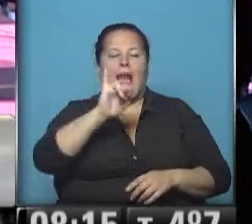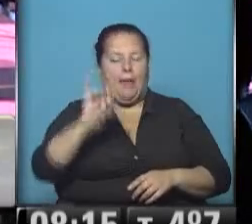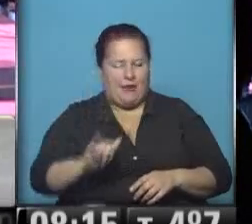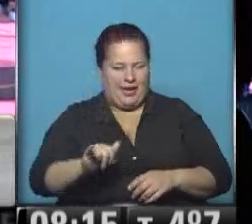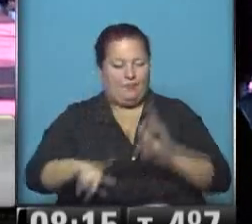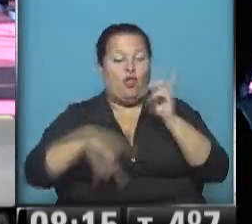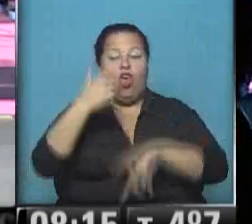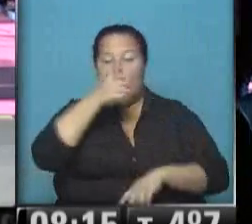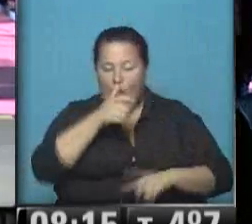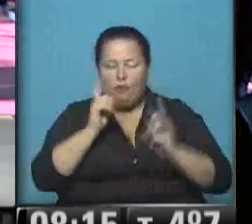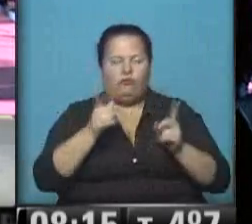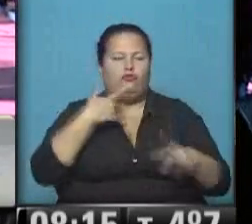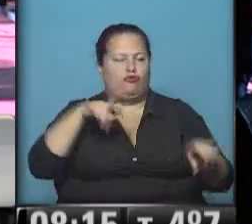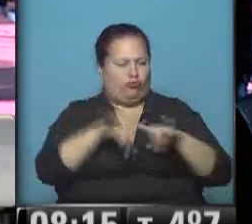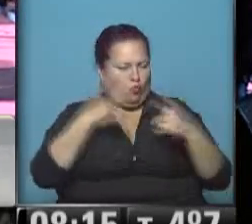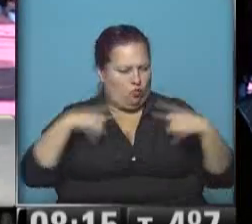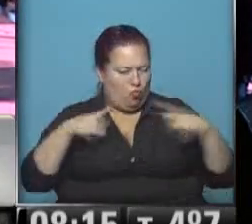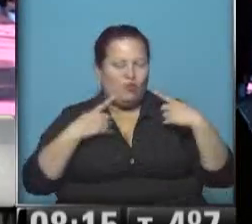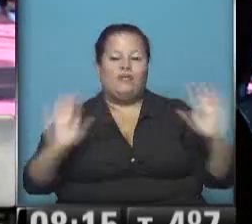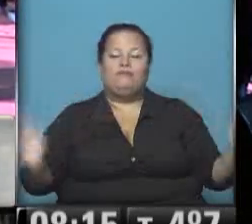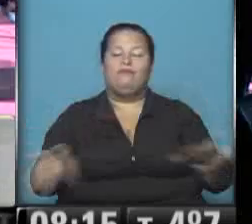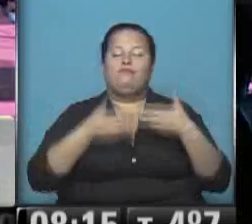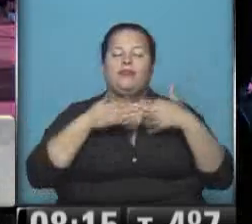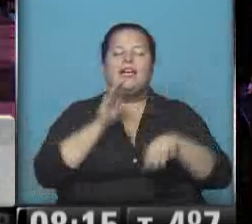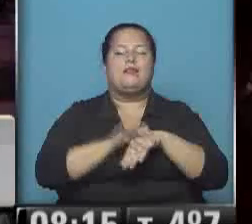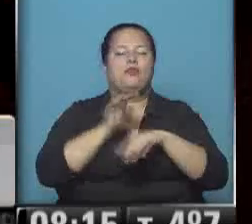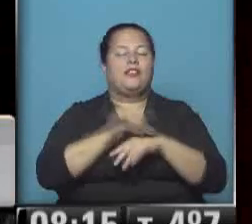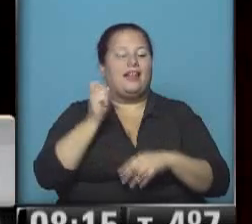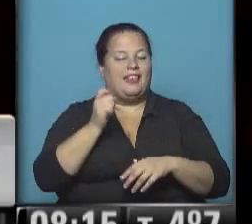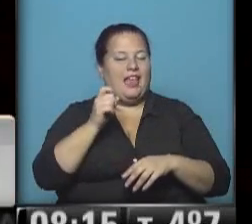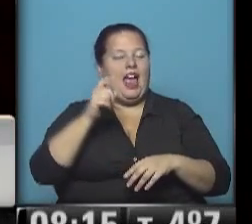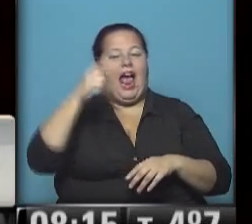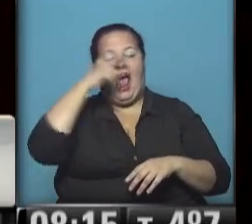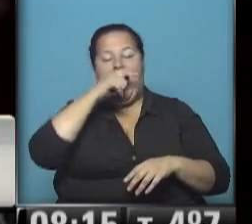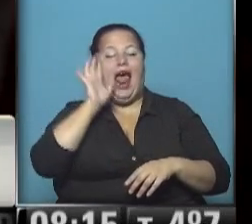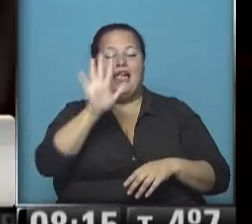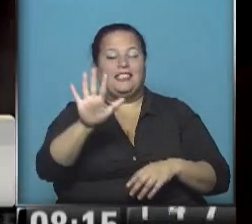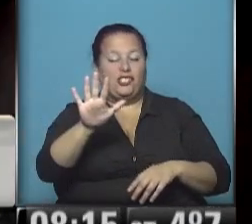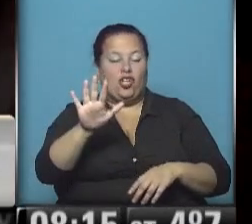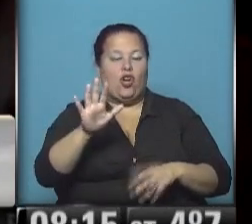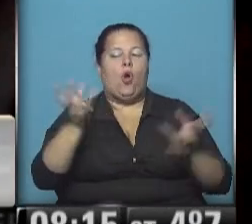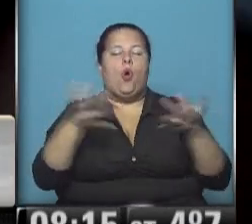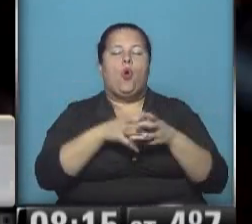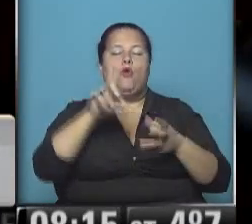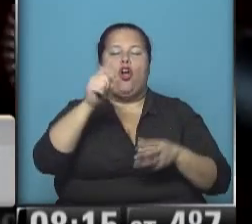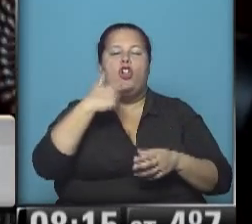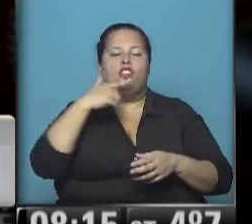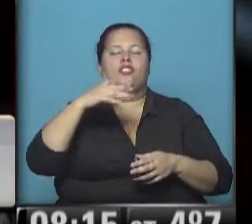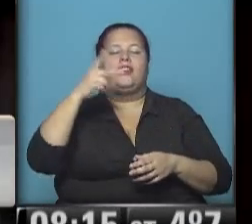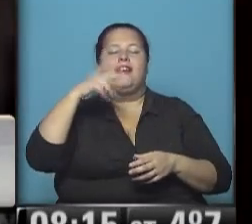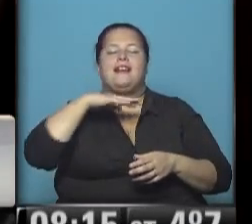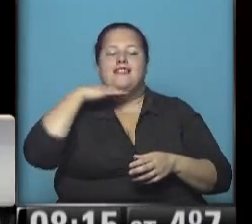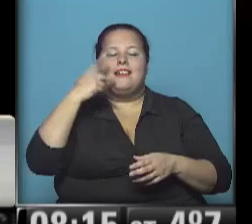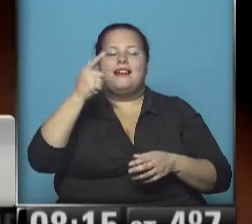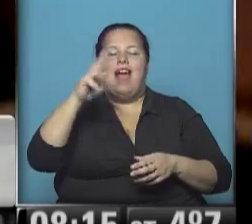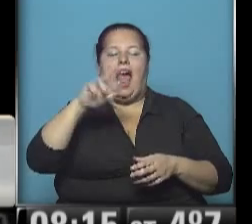domingo, siguen los shows musicales y el cierre va a estar a cargo a partir de las 17 horas del grupo Los Jarjas. Así que